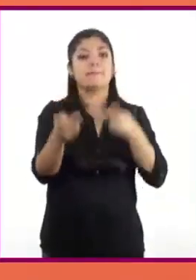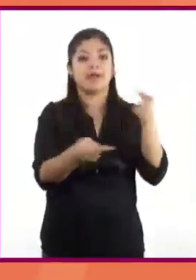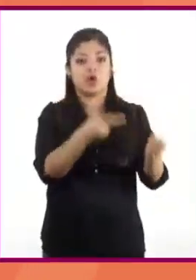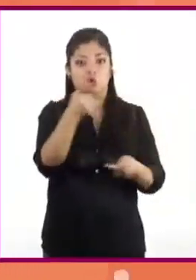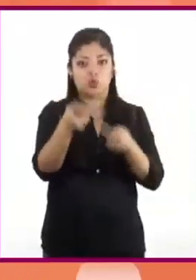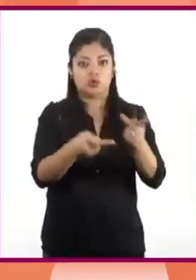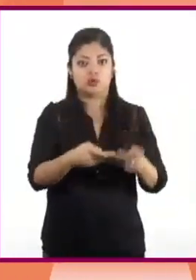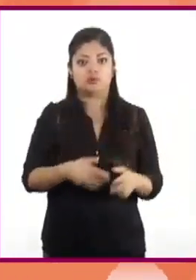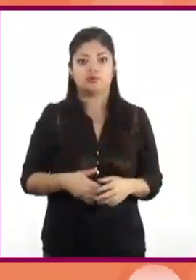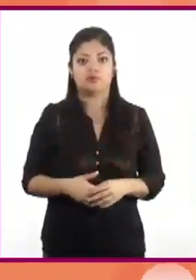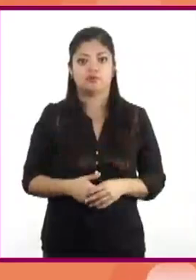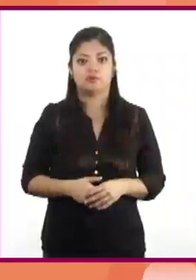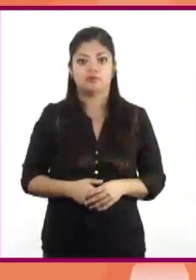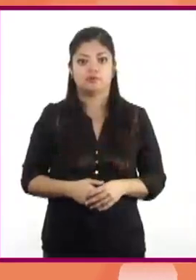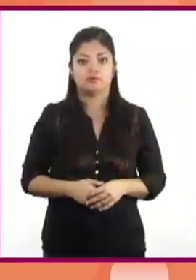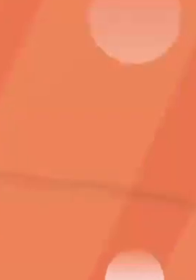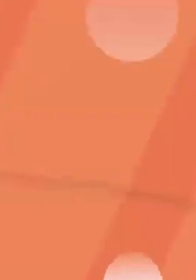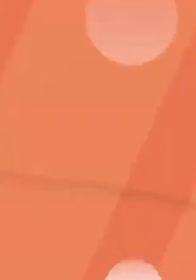preguntas.